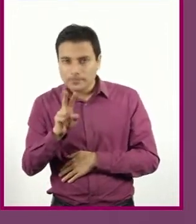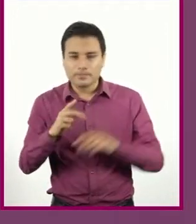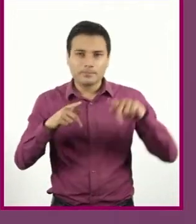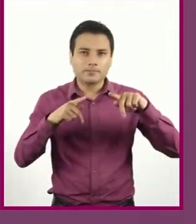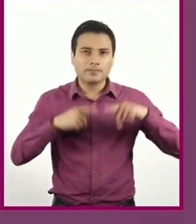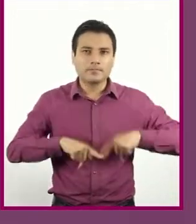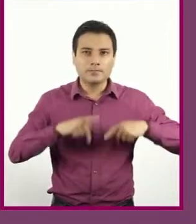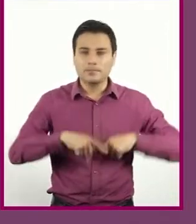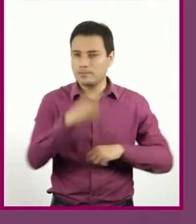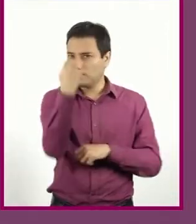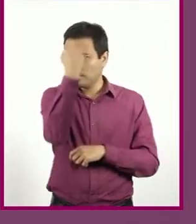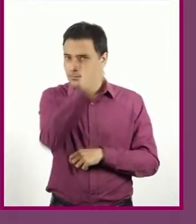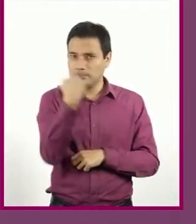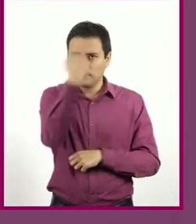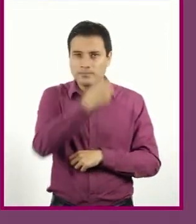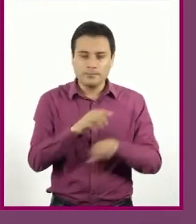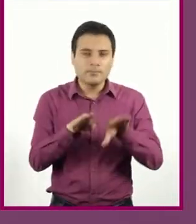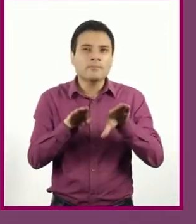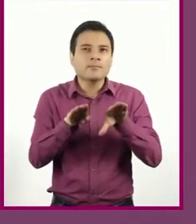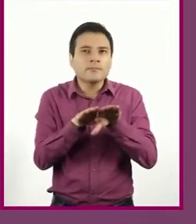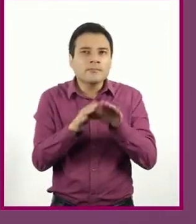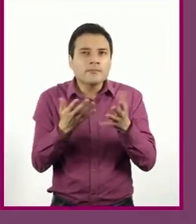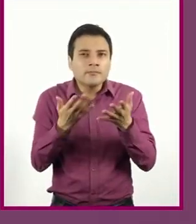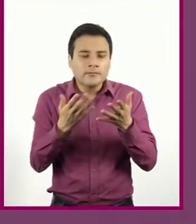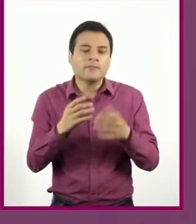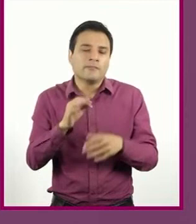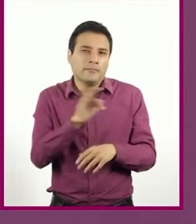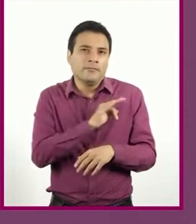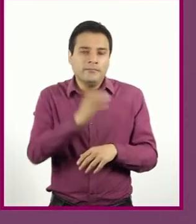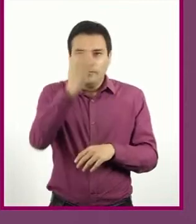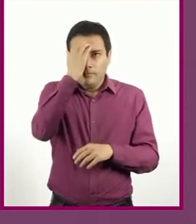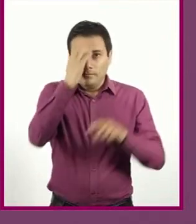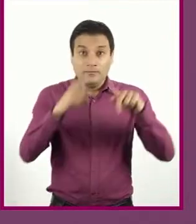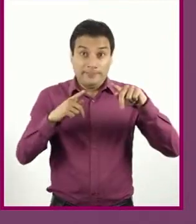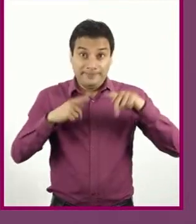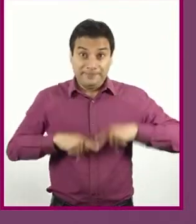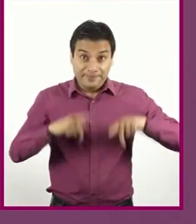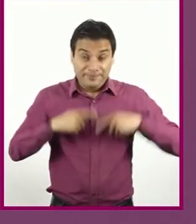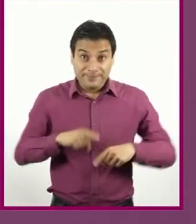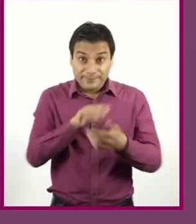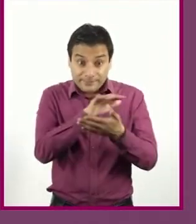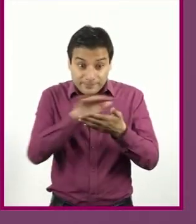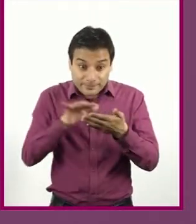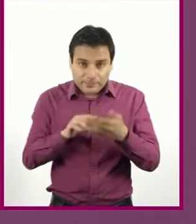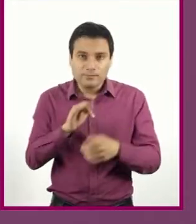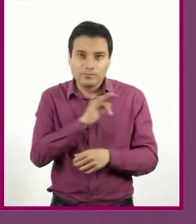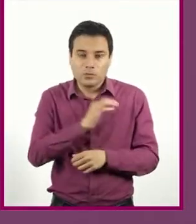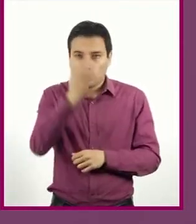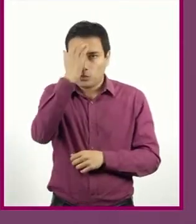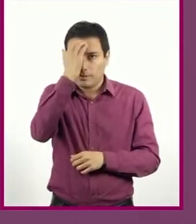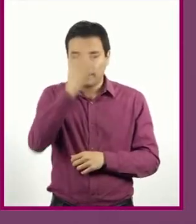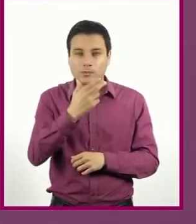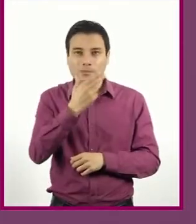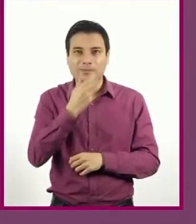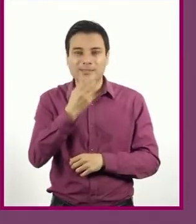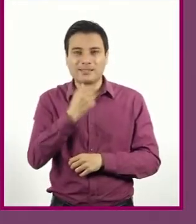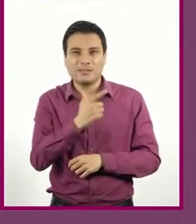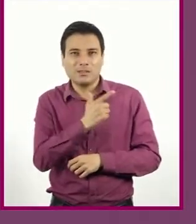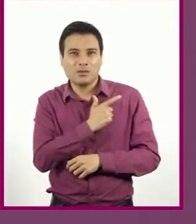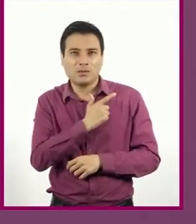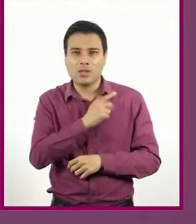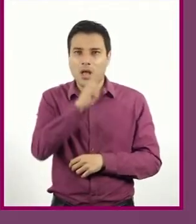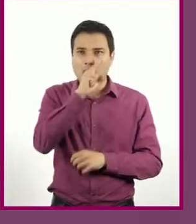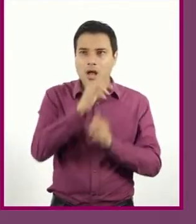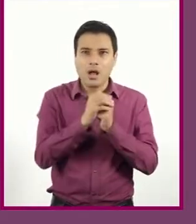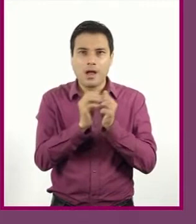nuestro personaje, de tal forma que nosotros como lectores podemos ver la angustia que tiene Gregorio Samsa.